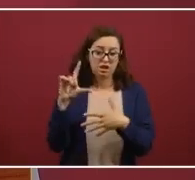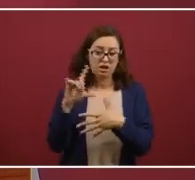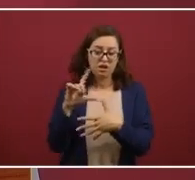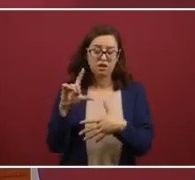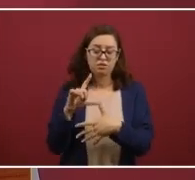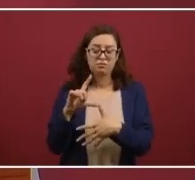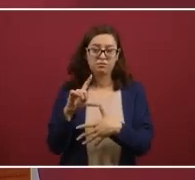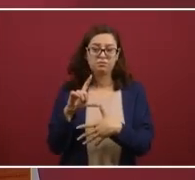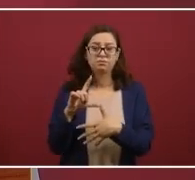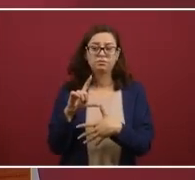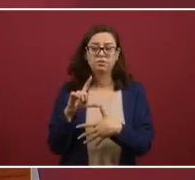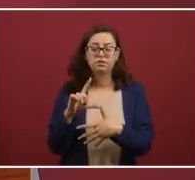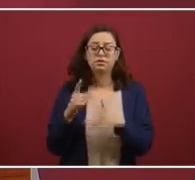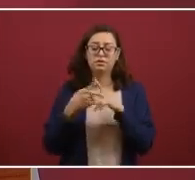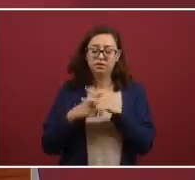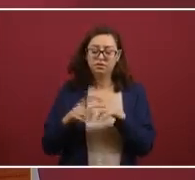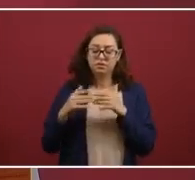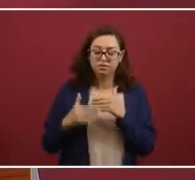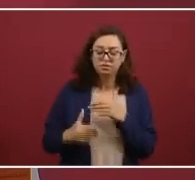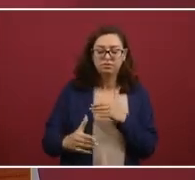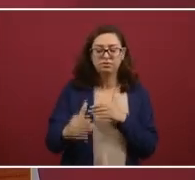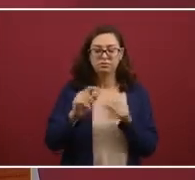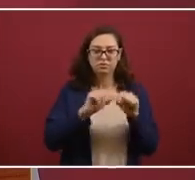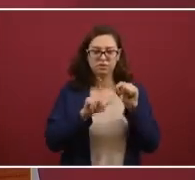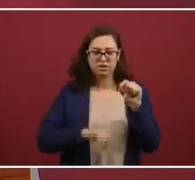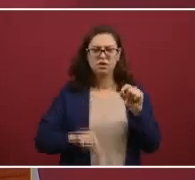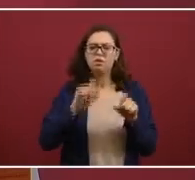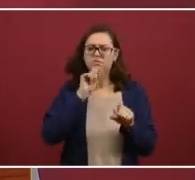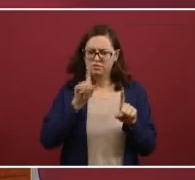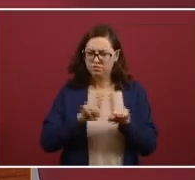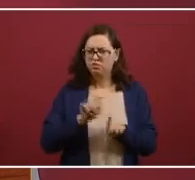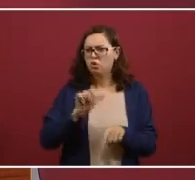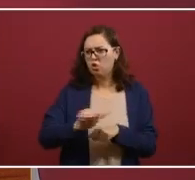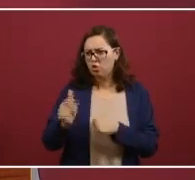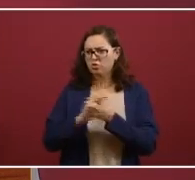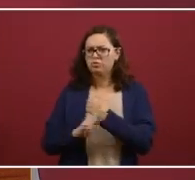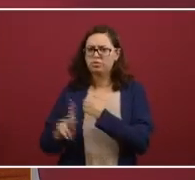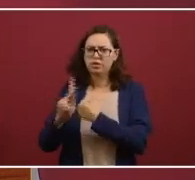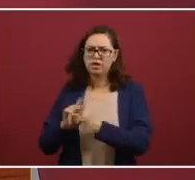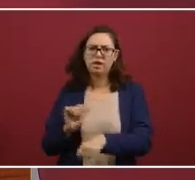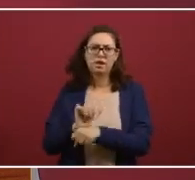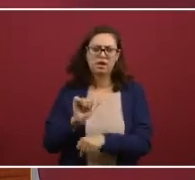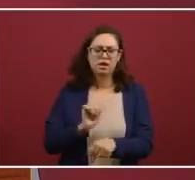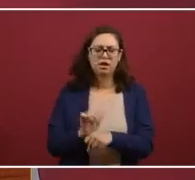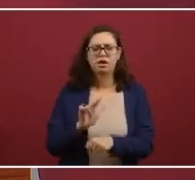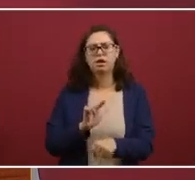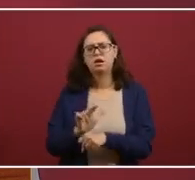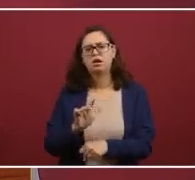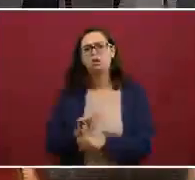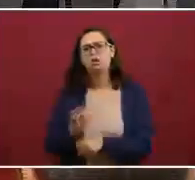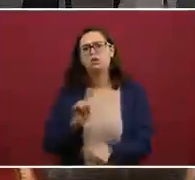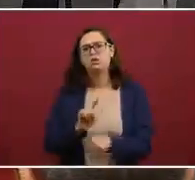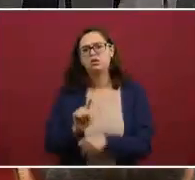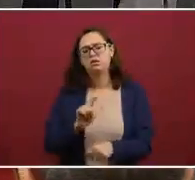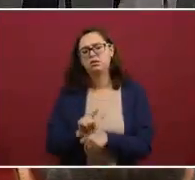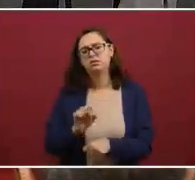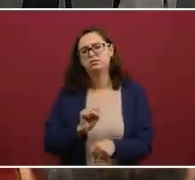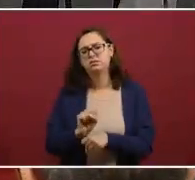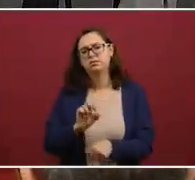se pone en operación en México, también existen otros países como Argentina, Honduras, Guatemala y El